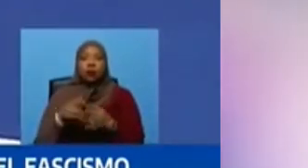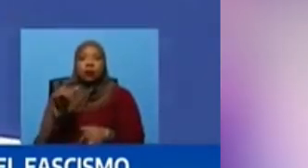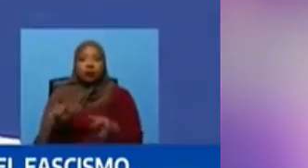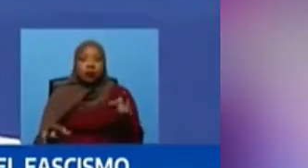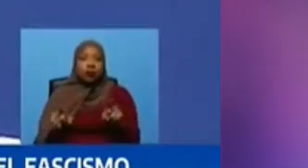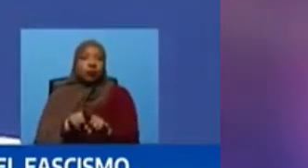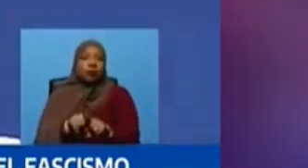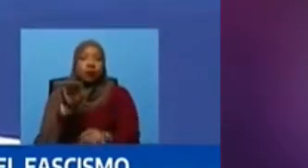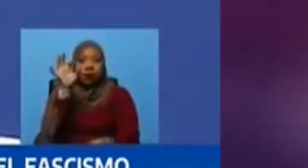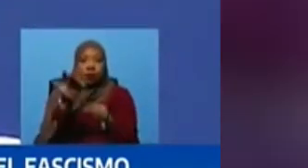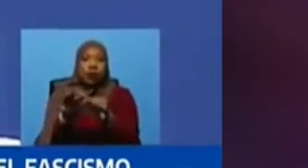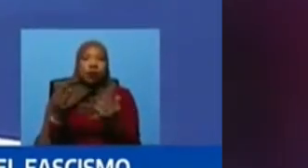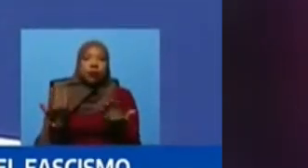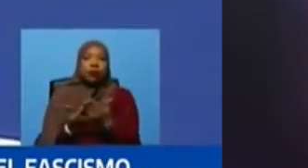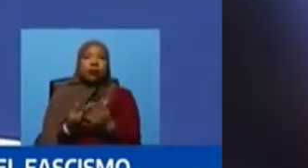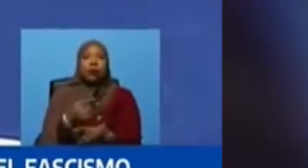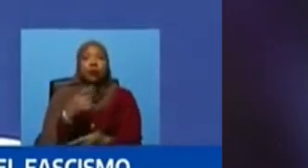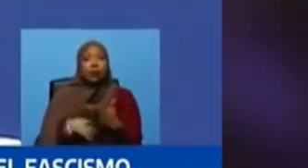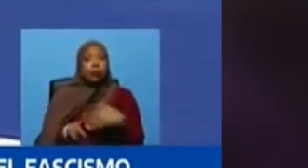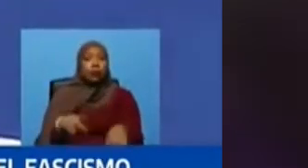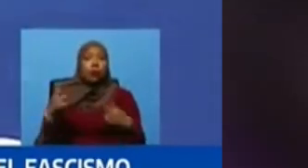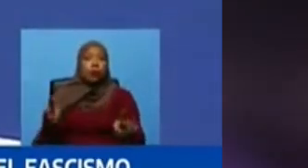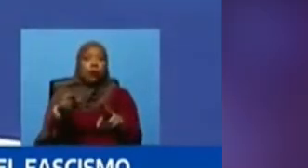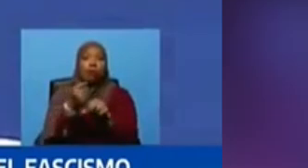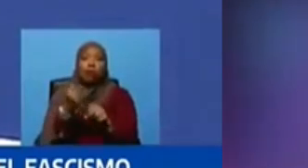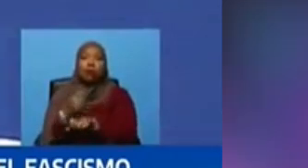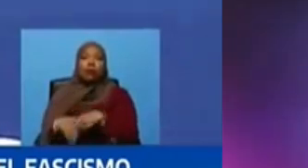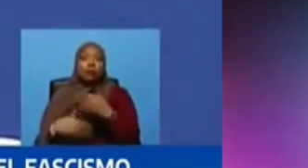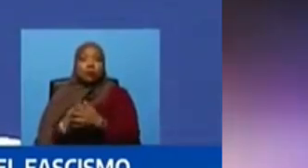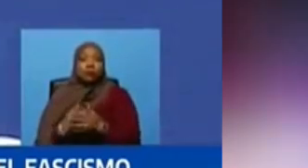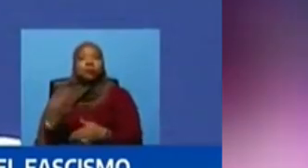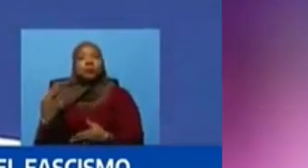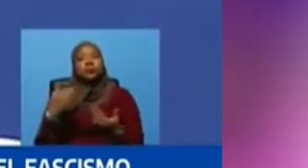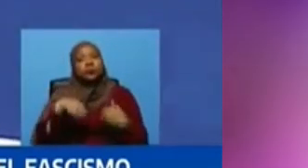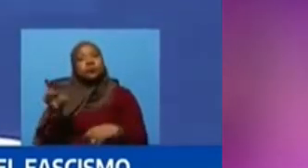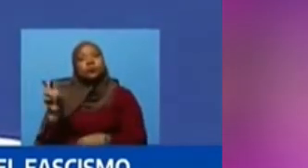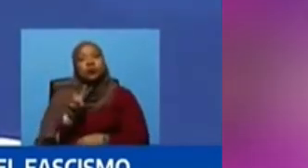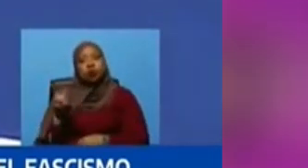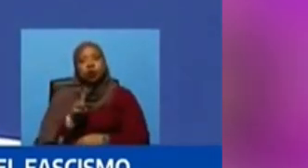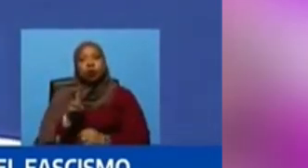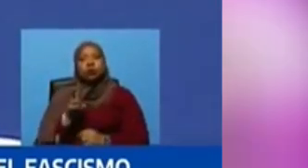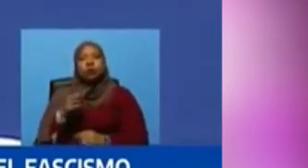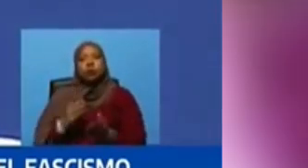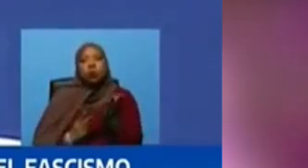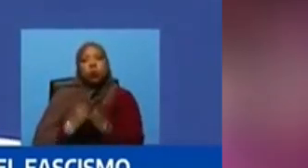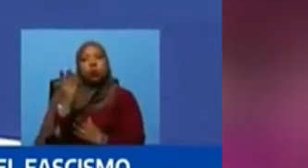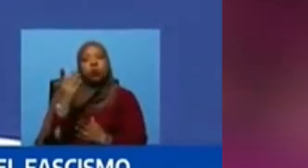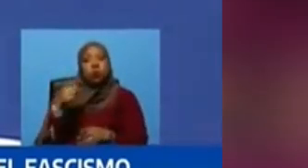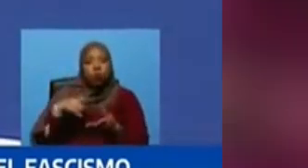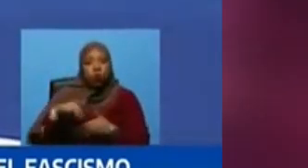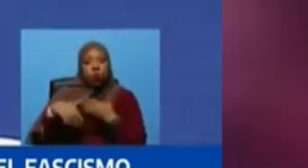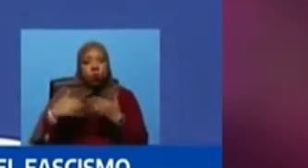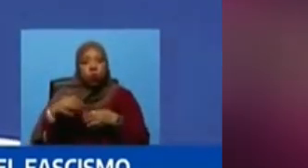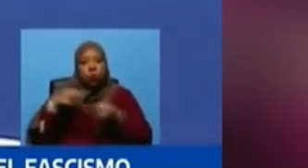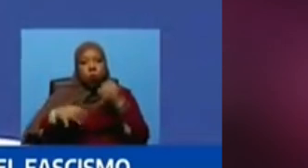Casi exacto, el día del triunfo de Franco sobre la República, avanzaron los tanques